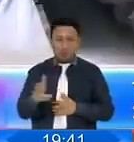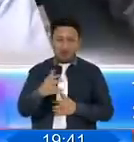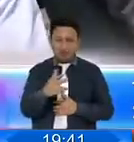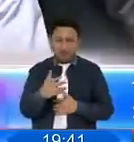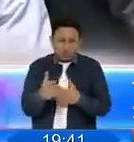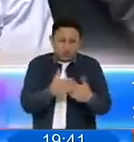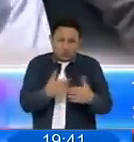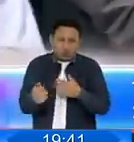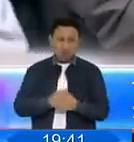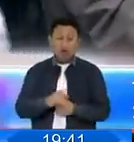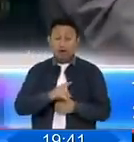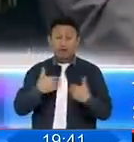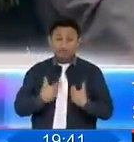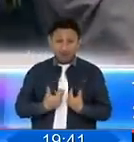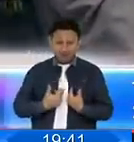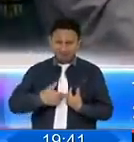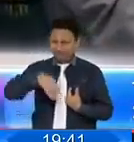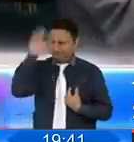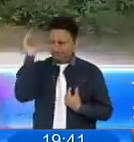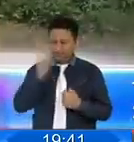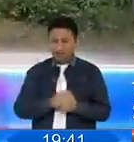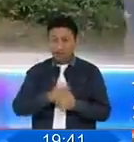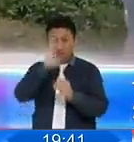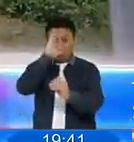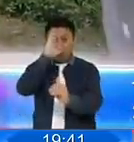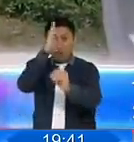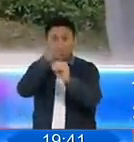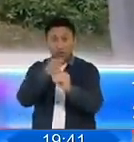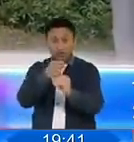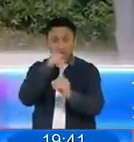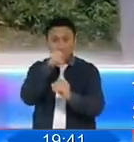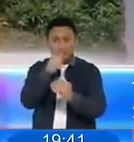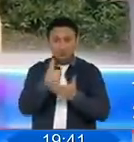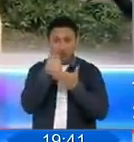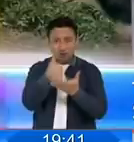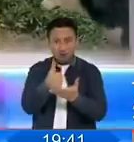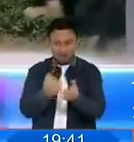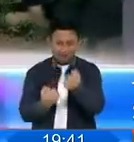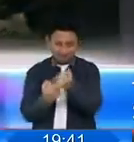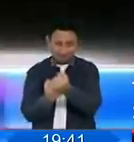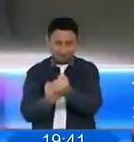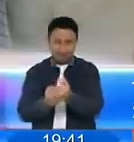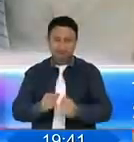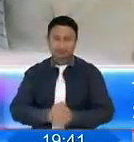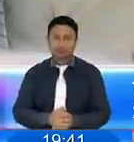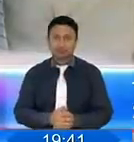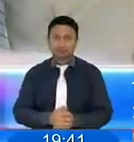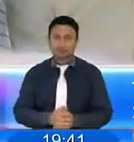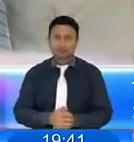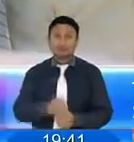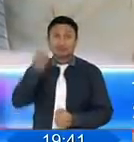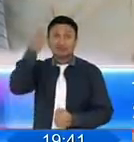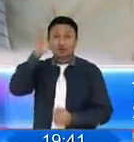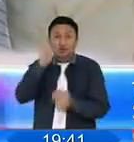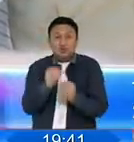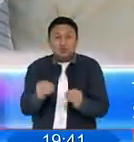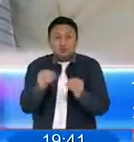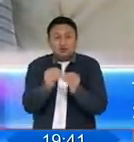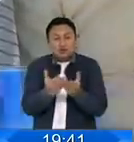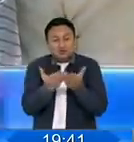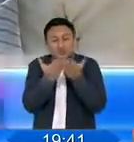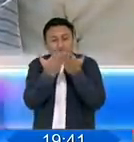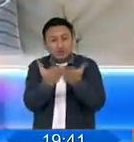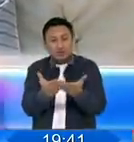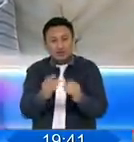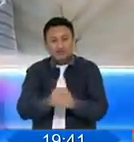el cansancio, si el fin siempre será dar una mano. Que Diosito les dé más, estamos muy